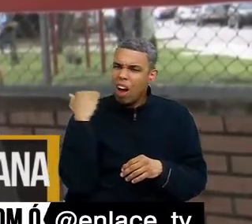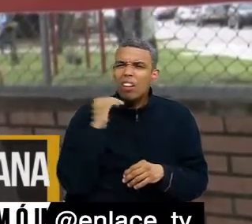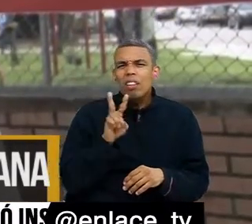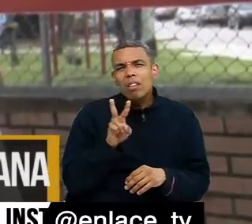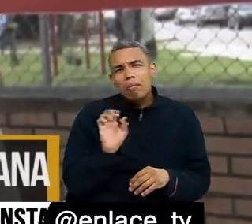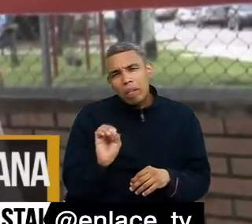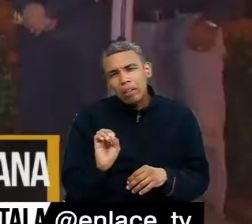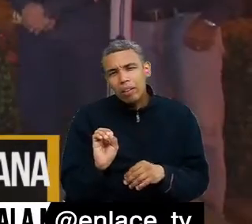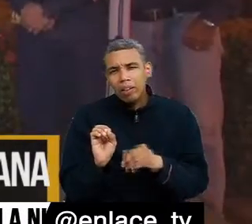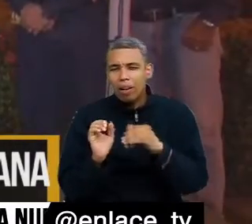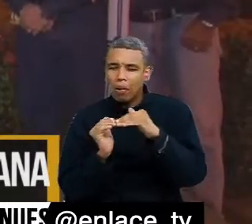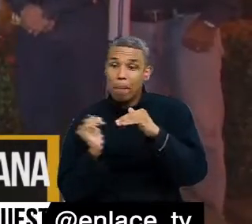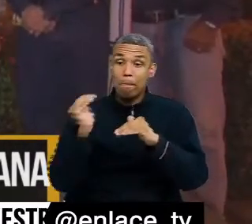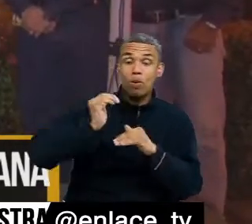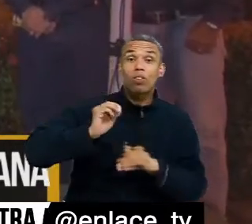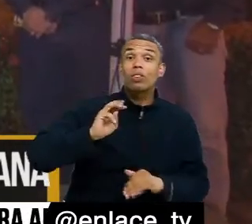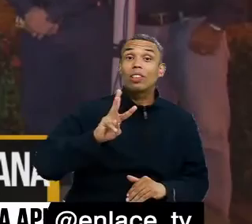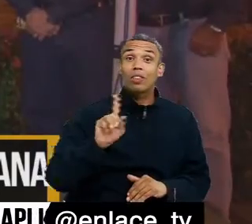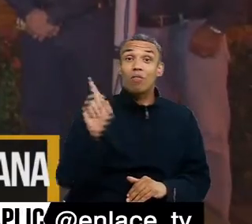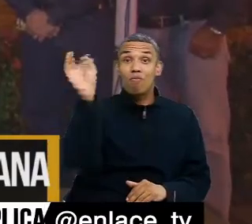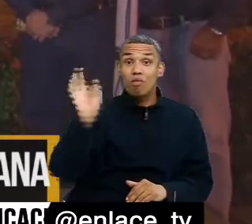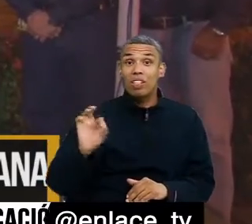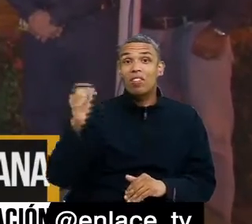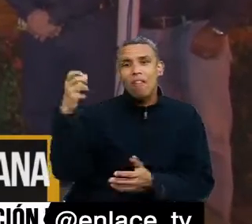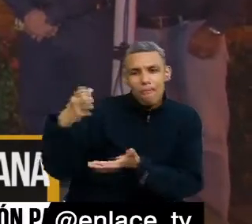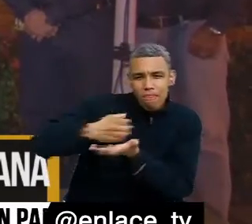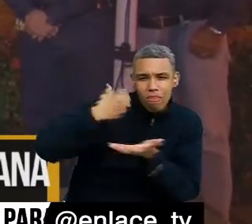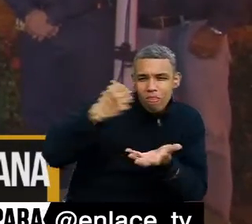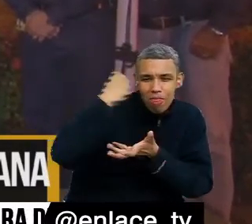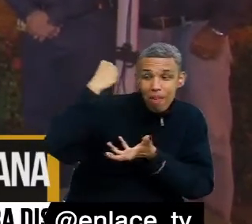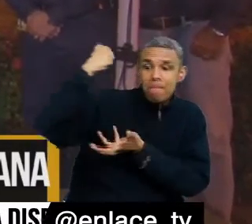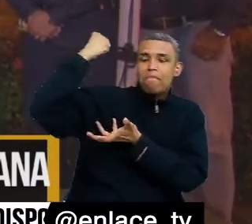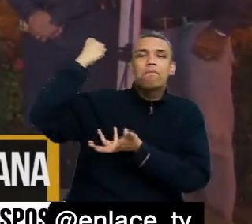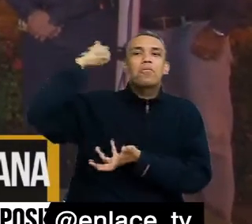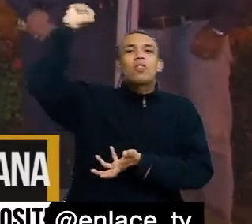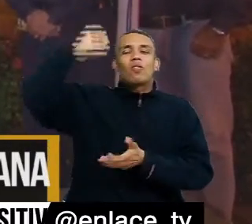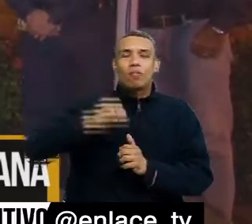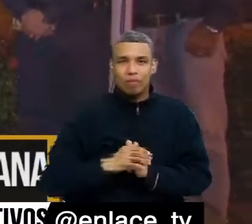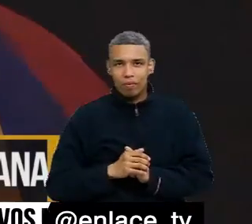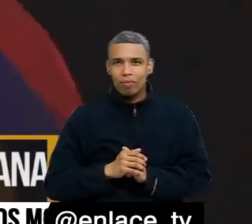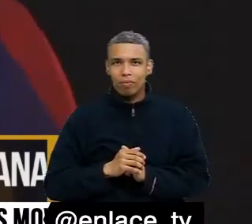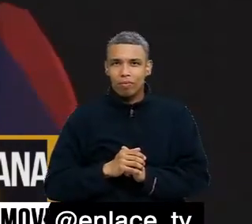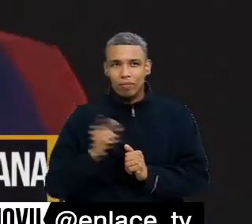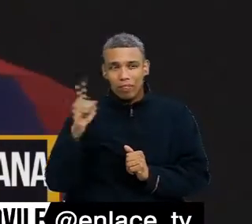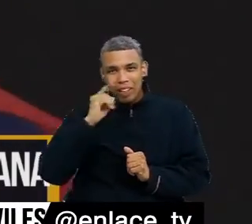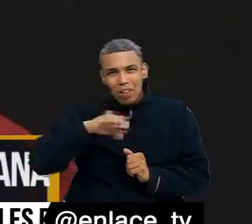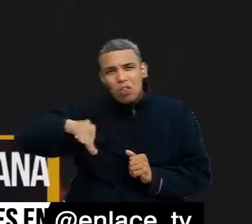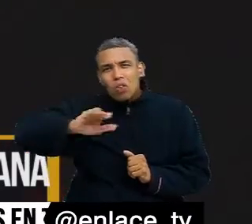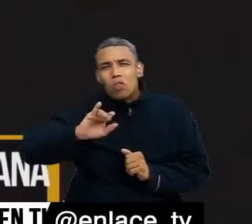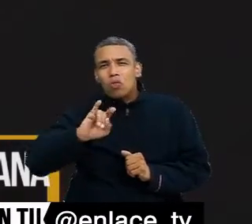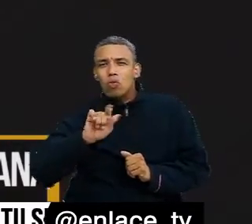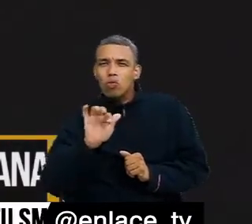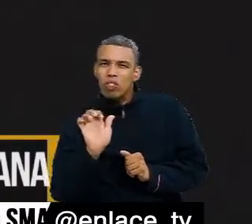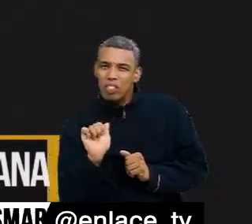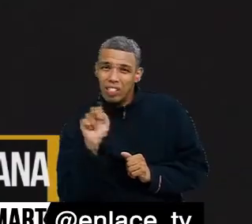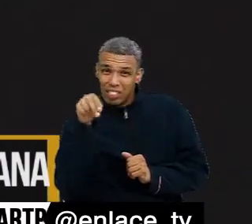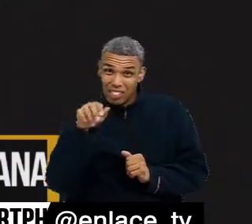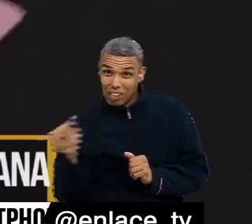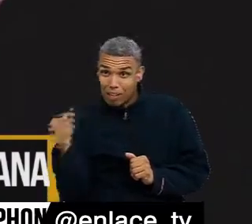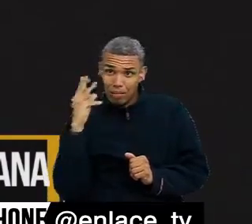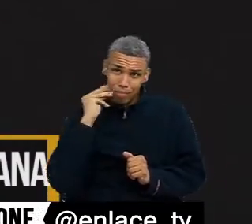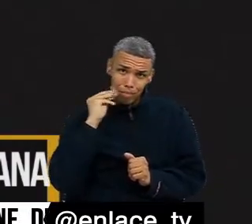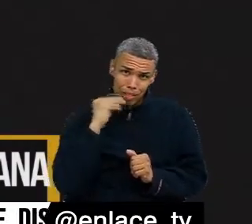y claro que Ecopetrol. El campo Cusiana se operará de manera conjunta con Cupiagua y de esa manera se aprovecharán sinergias y la experiencia de la